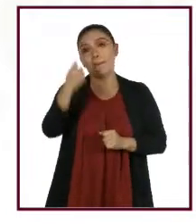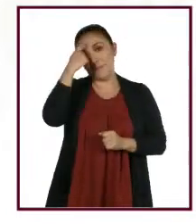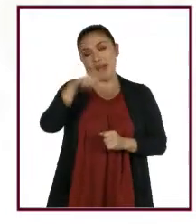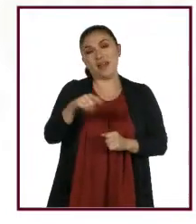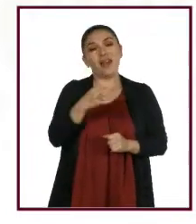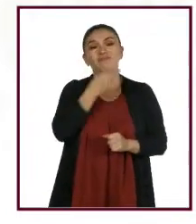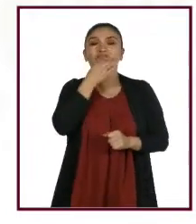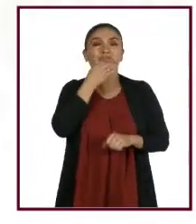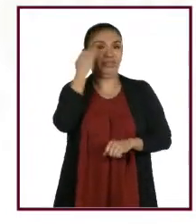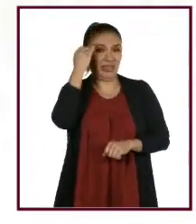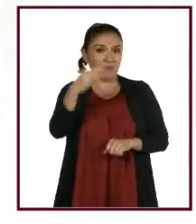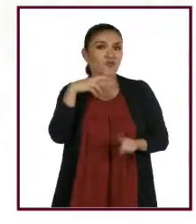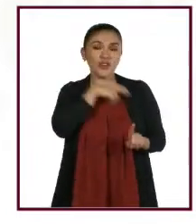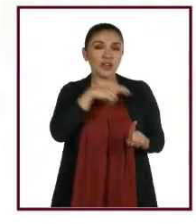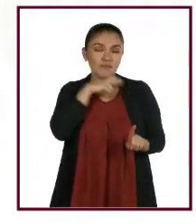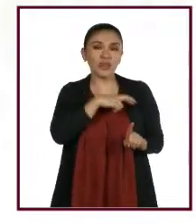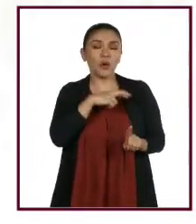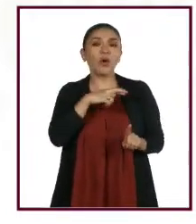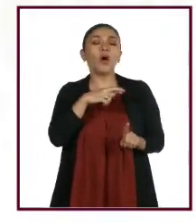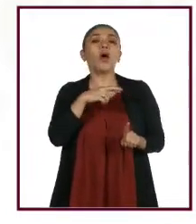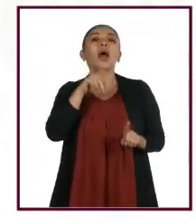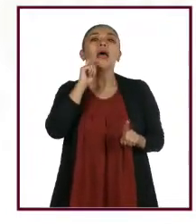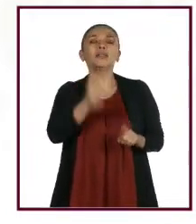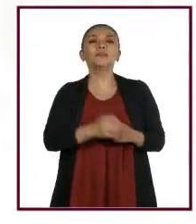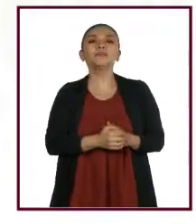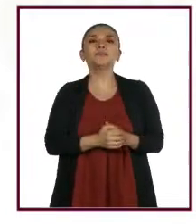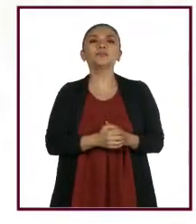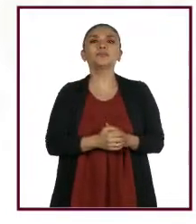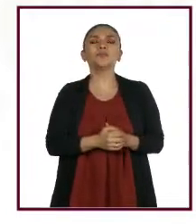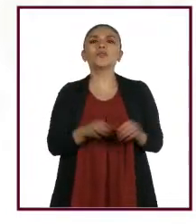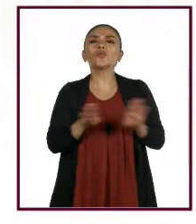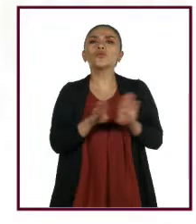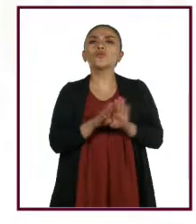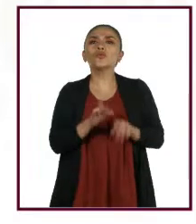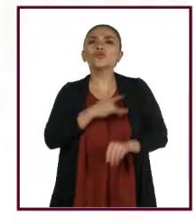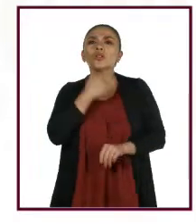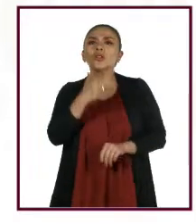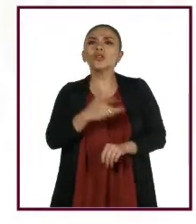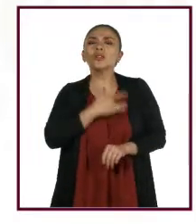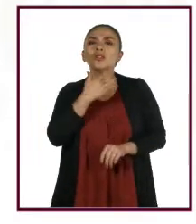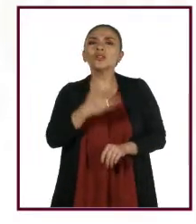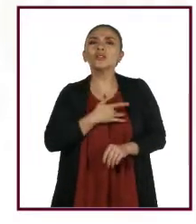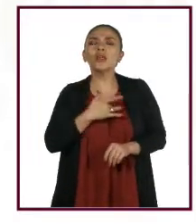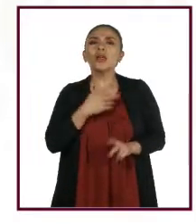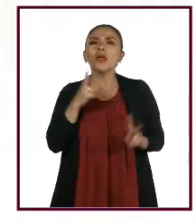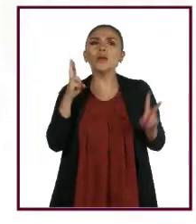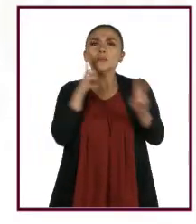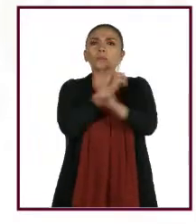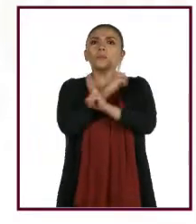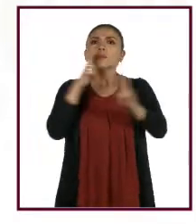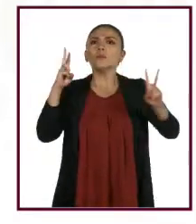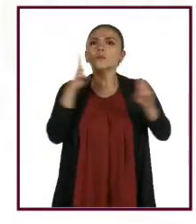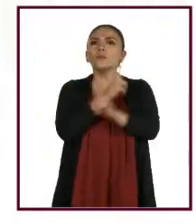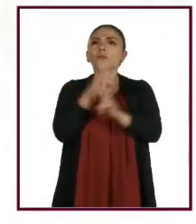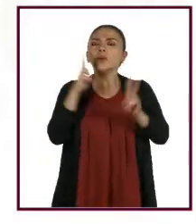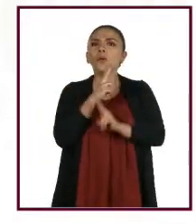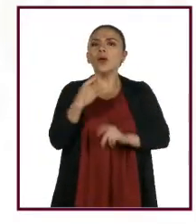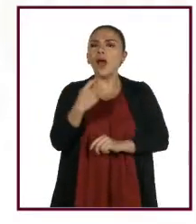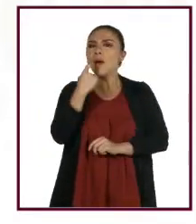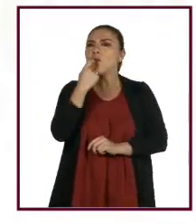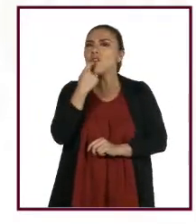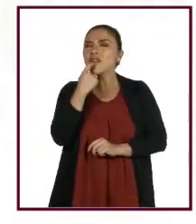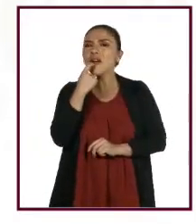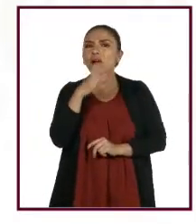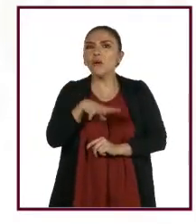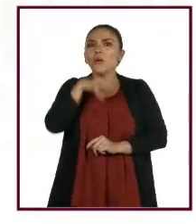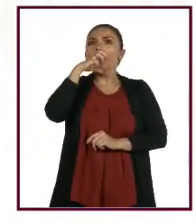corto plazo o de manera inmediata es el congelamiento de vías aéreas en consumidores de aerosoles por la boca.